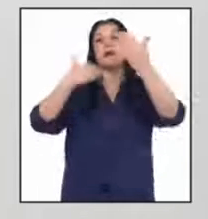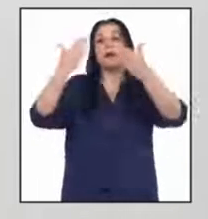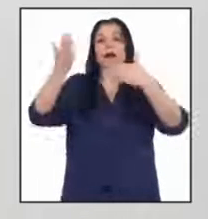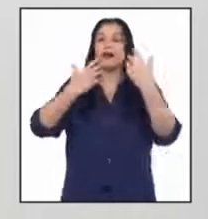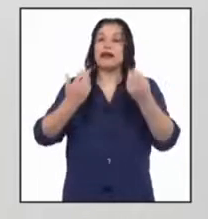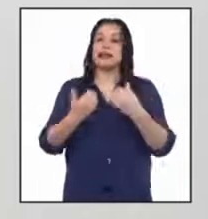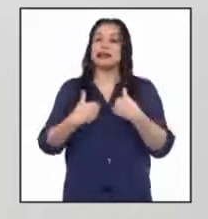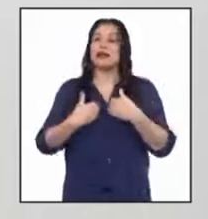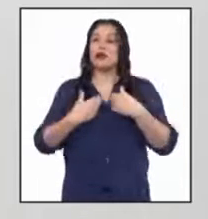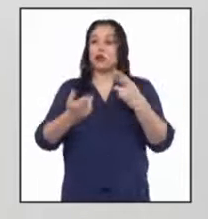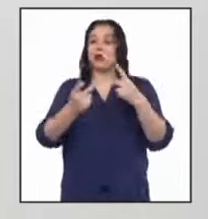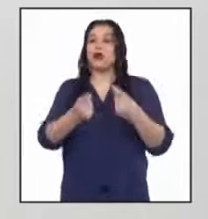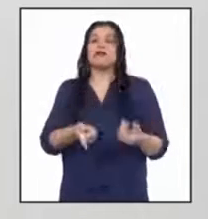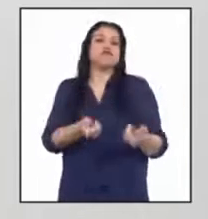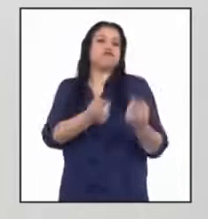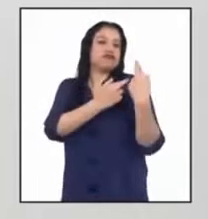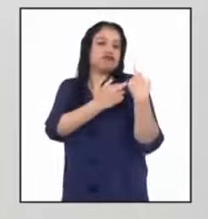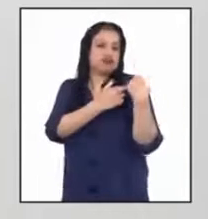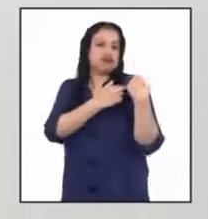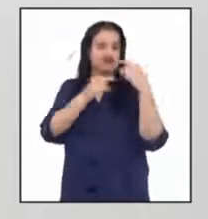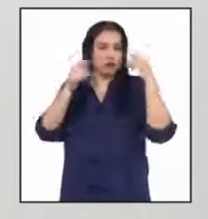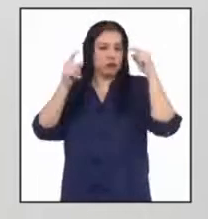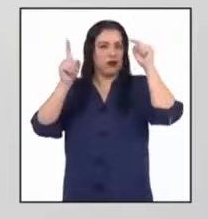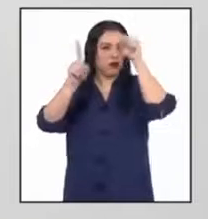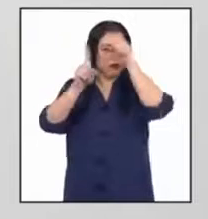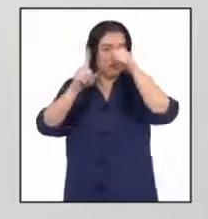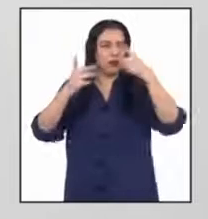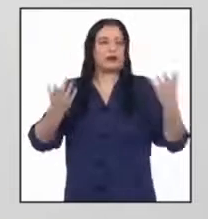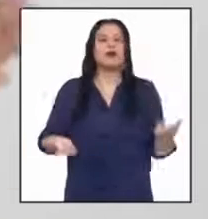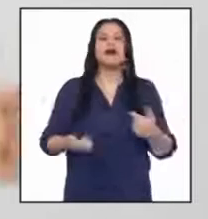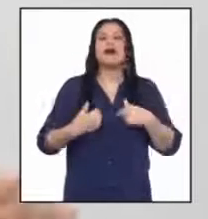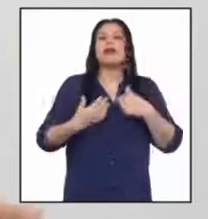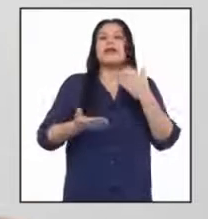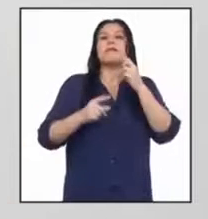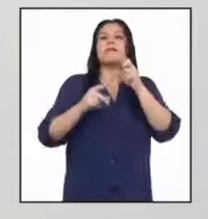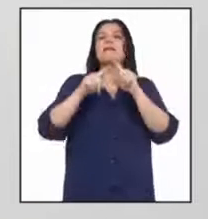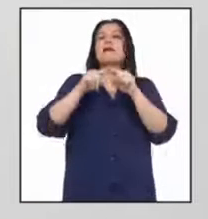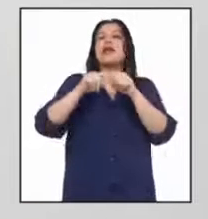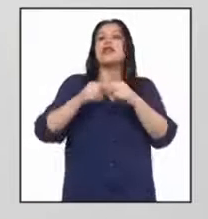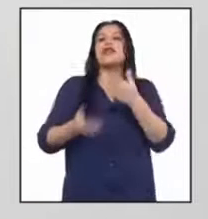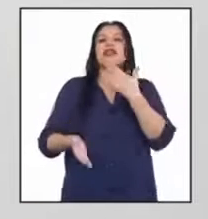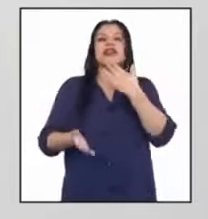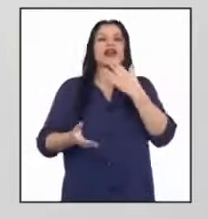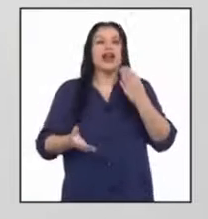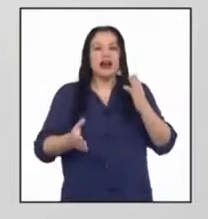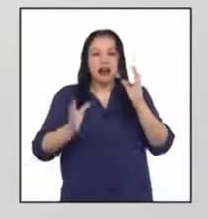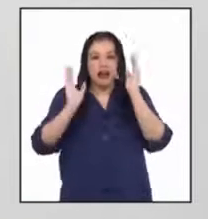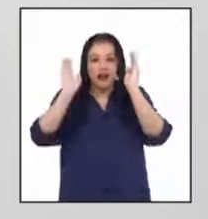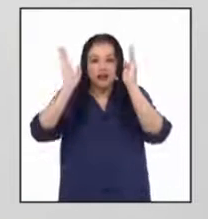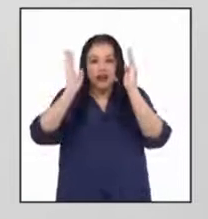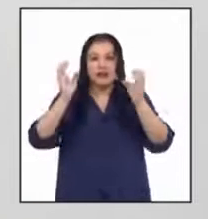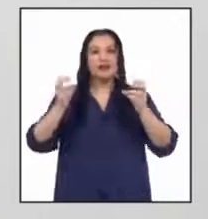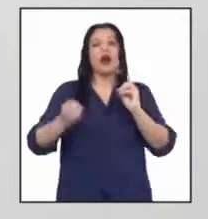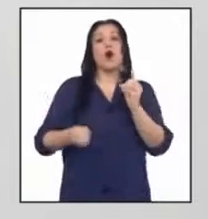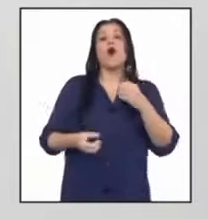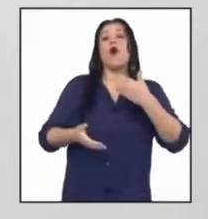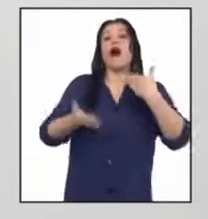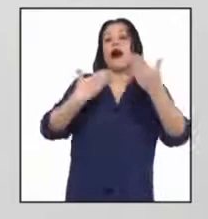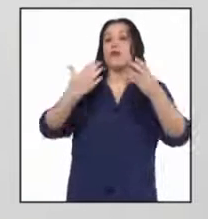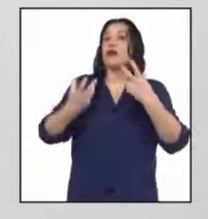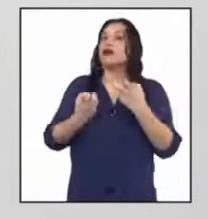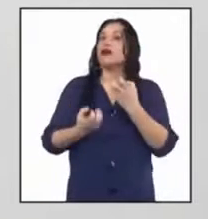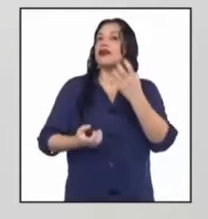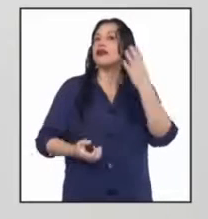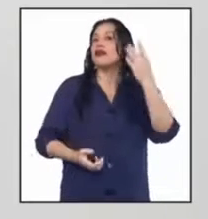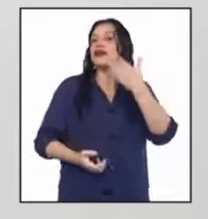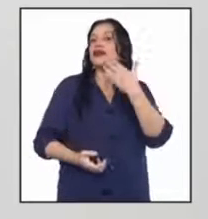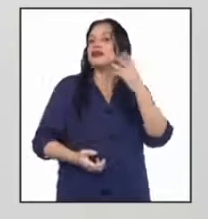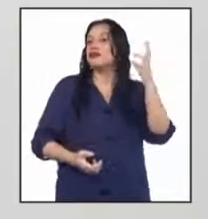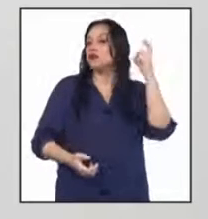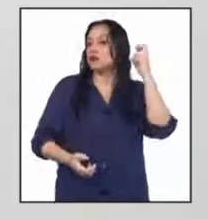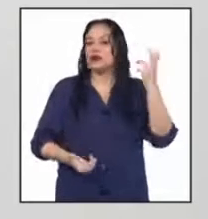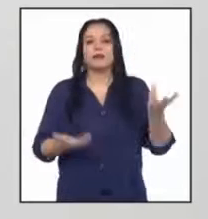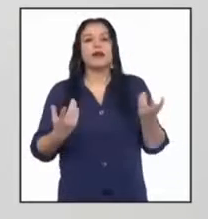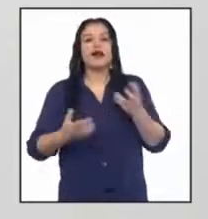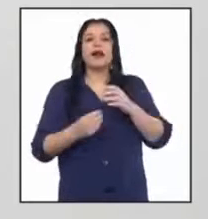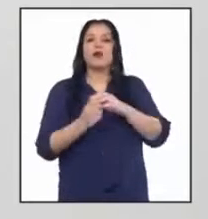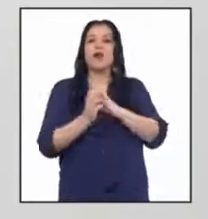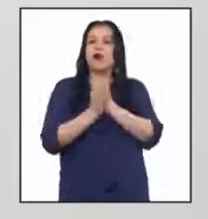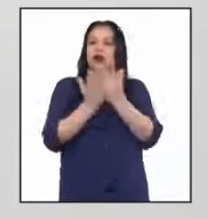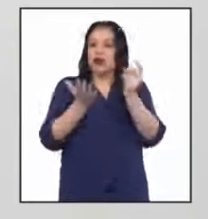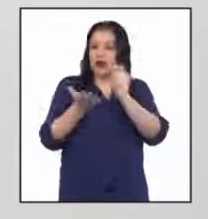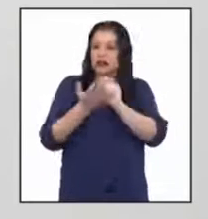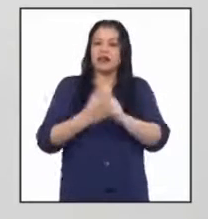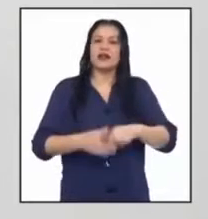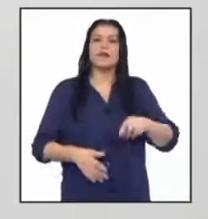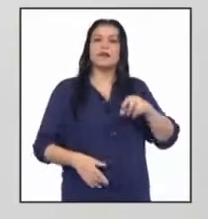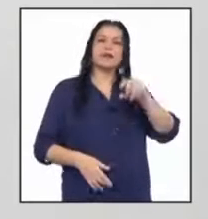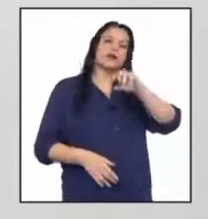de lo que uno desee lograr en el receptor o receptores. De acuerdo al lingüista Roman Jakobson, el